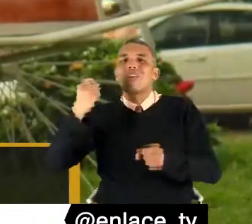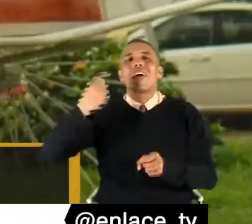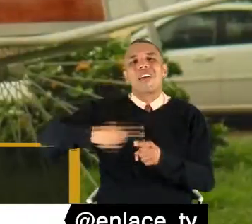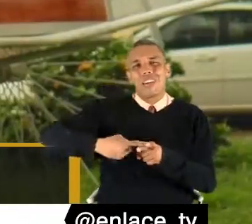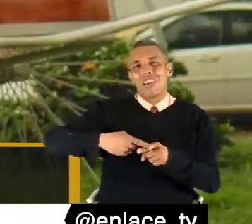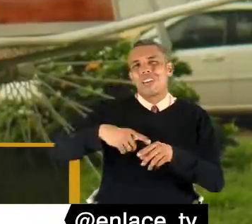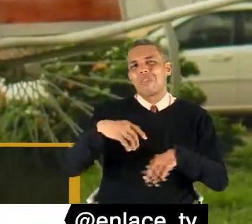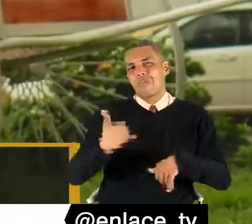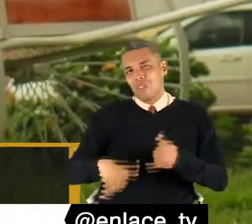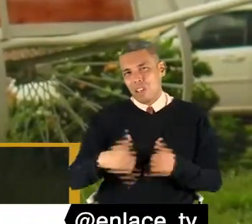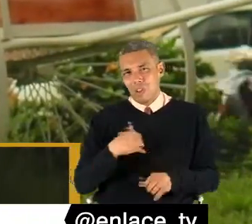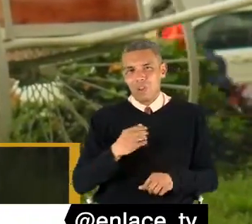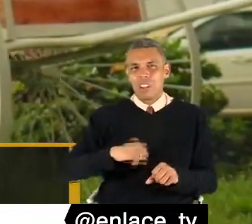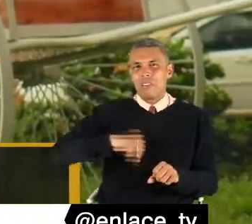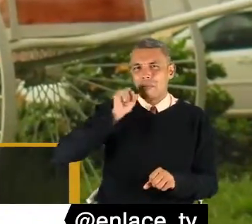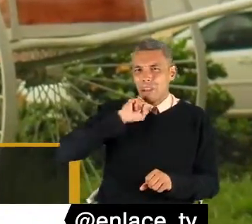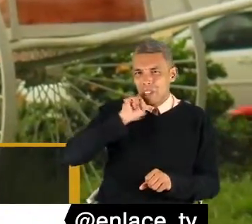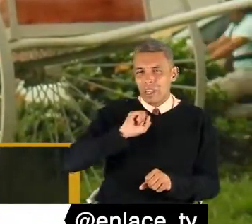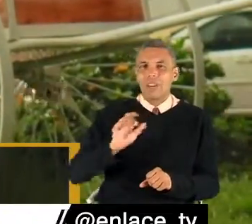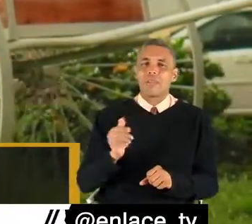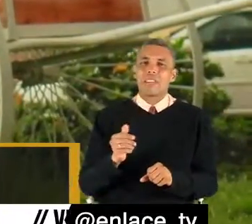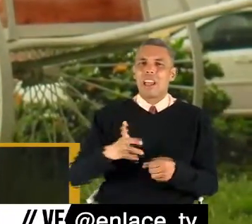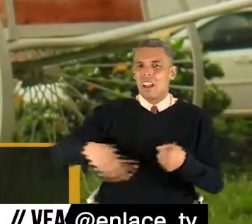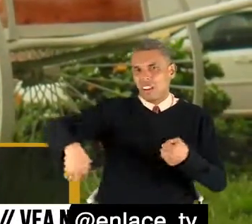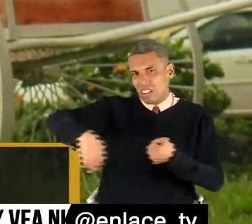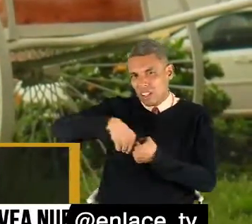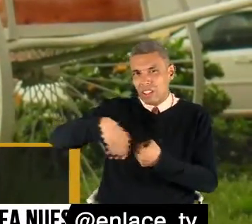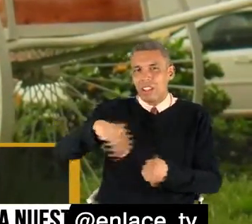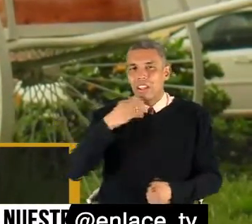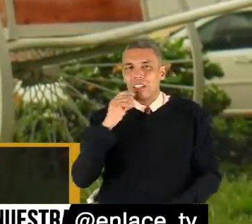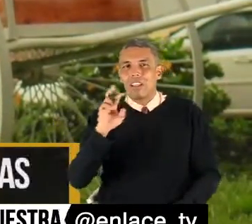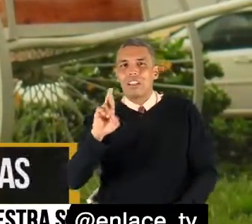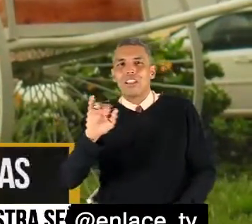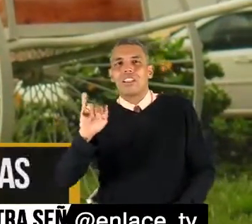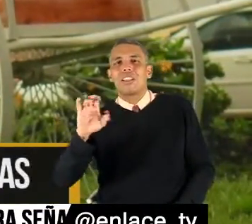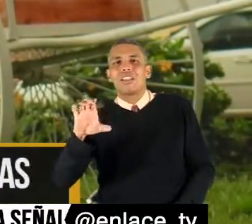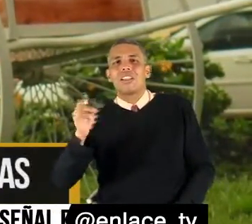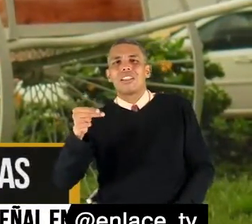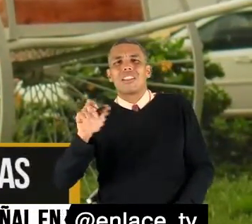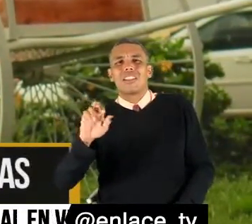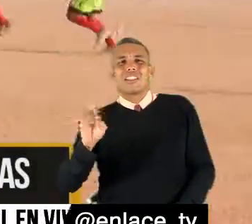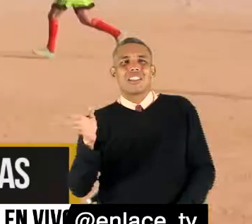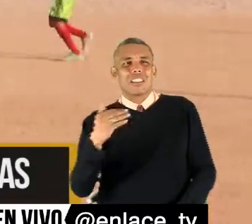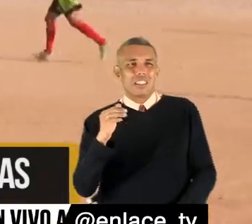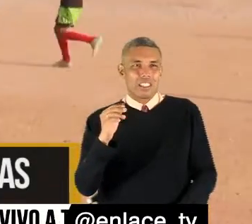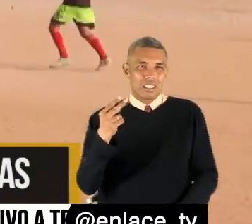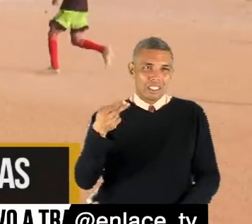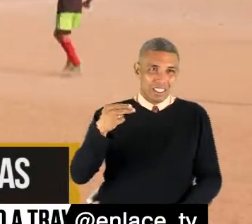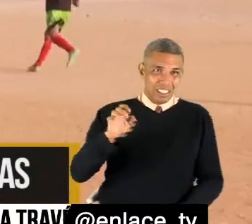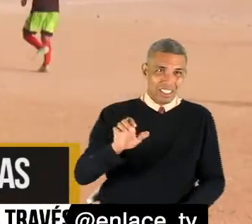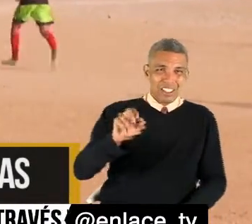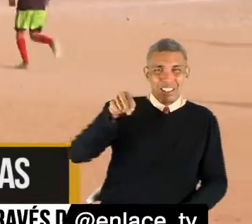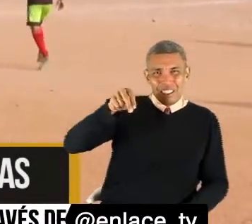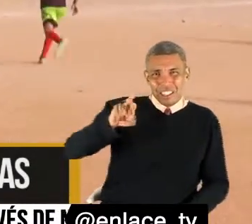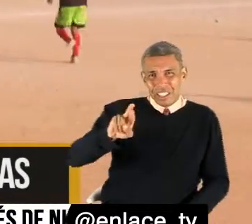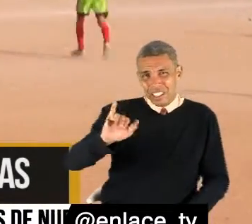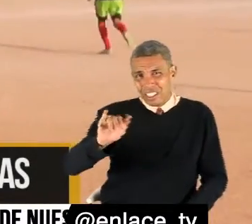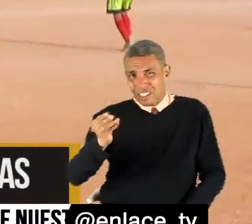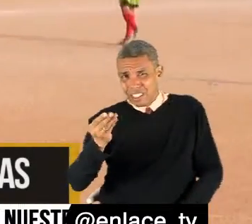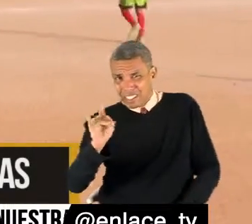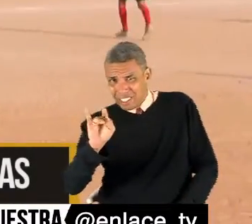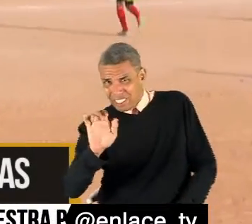selección Barranca, como está Carlos Buriticá, está Richard Telles, está Enrique